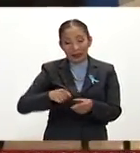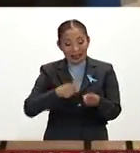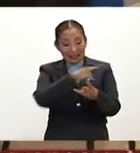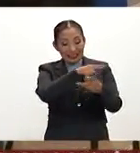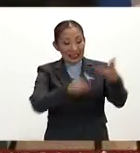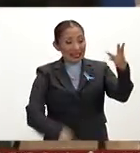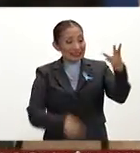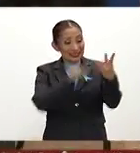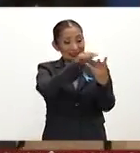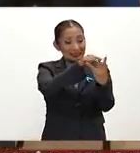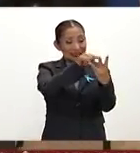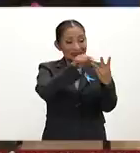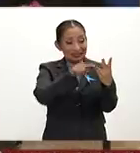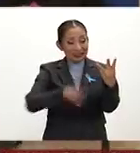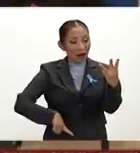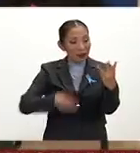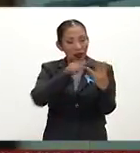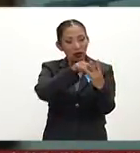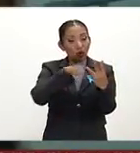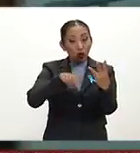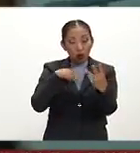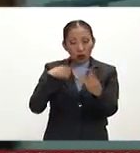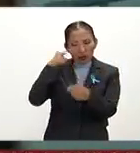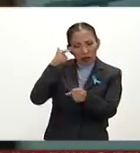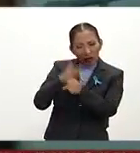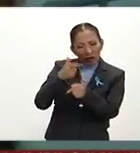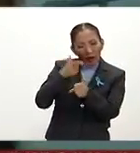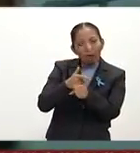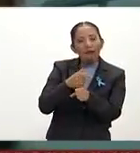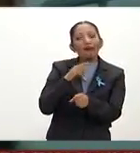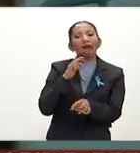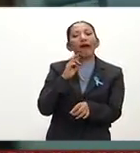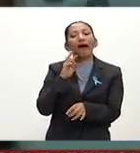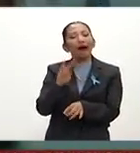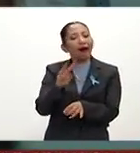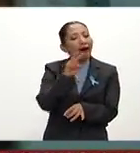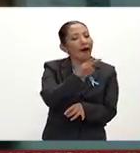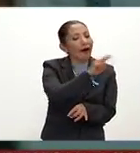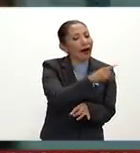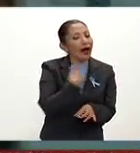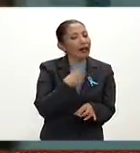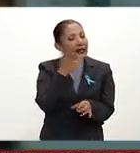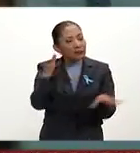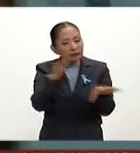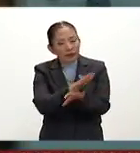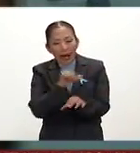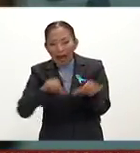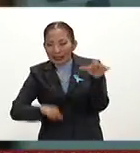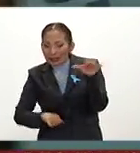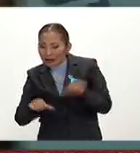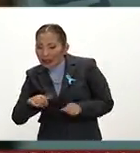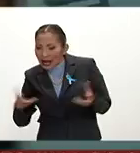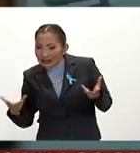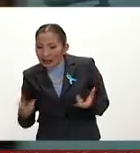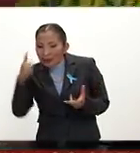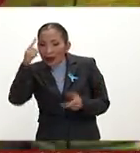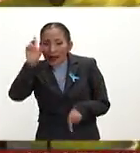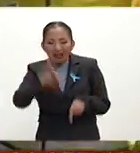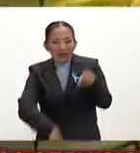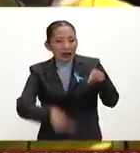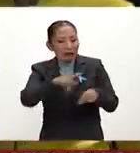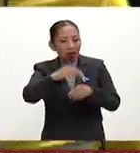gobierno sí nos hemos percatado y hemos ido generando acciones para erradicar